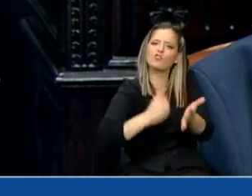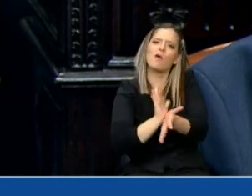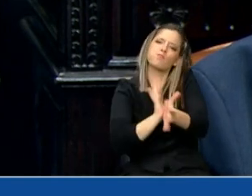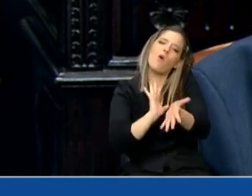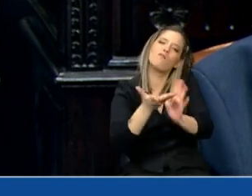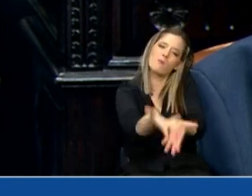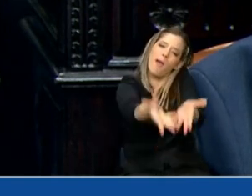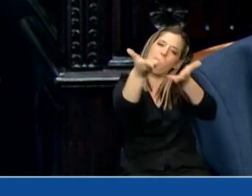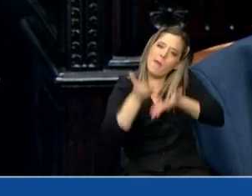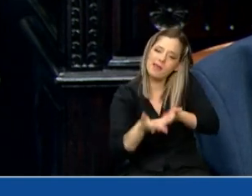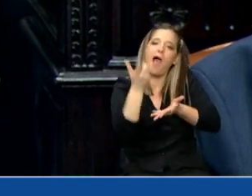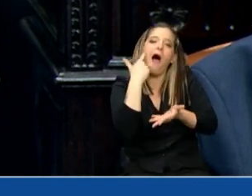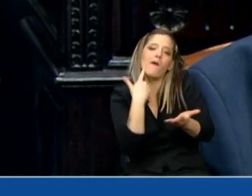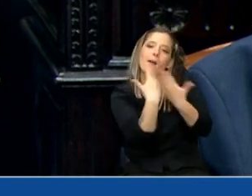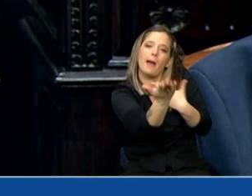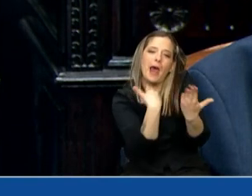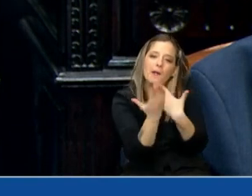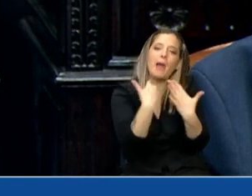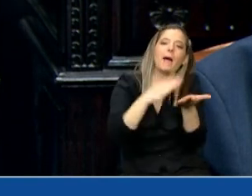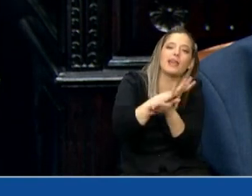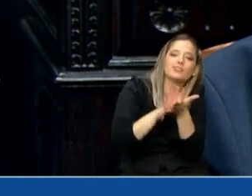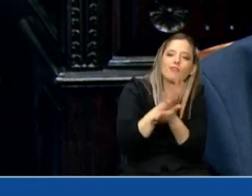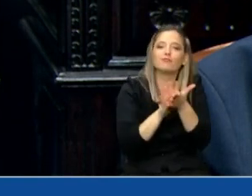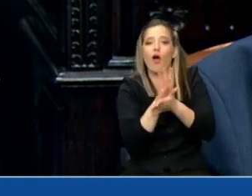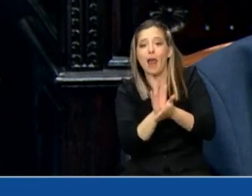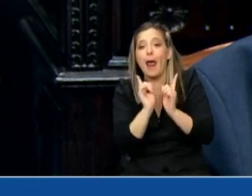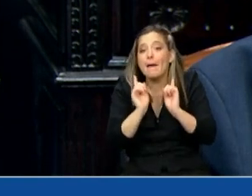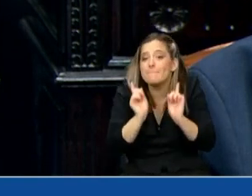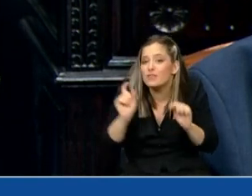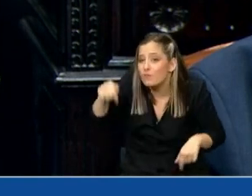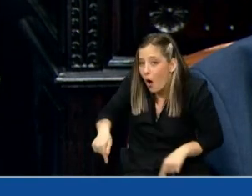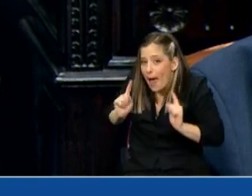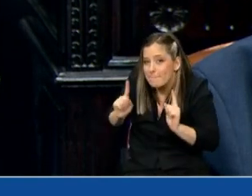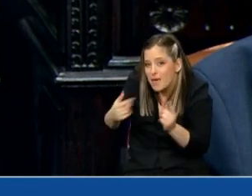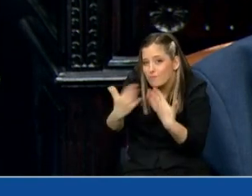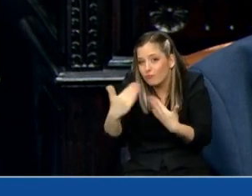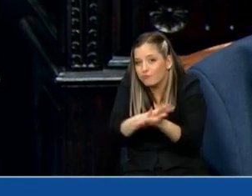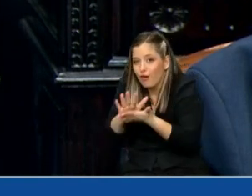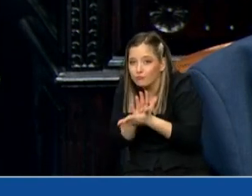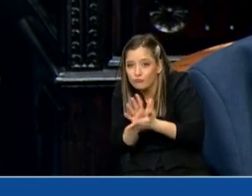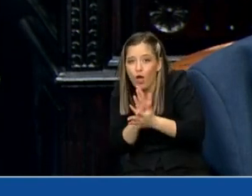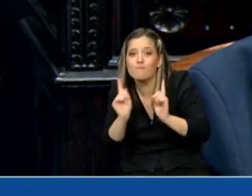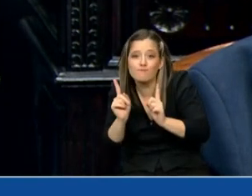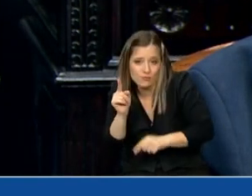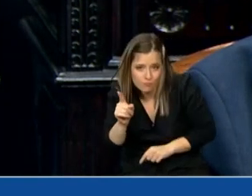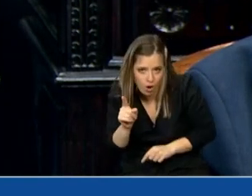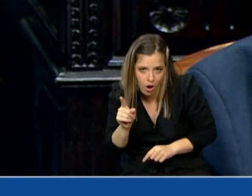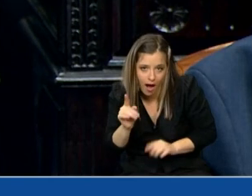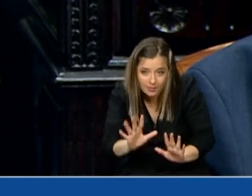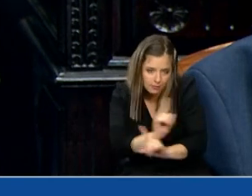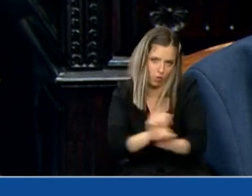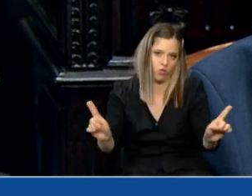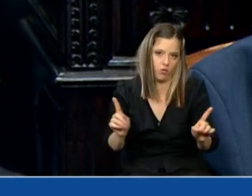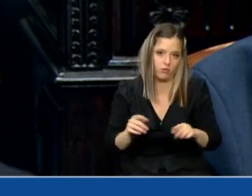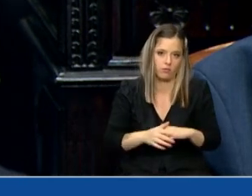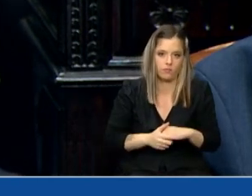invita a sentarse en la misma mesa de negociaciones como se está haciendo con la incorporación en los BRICS con Irán.